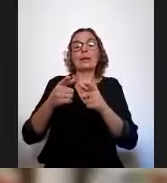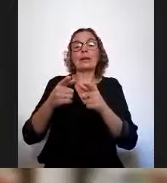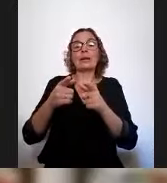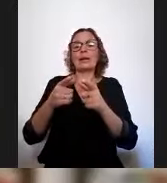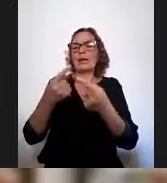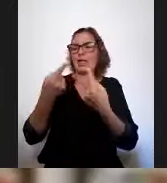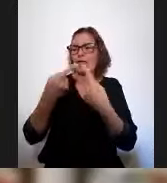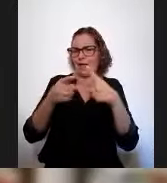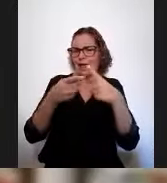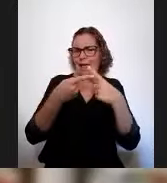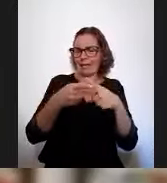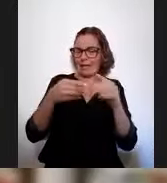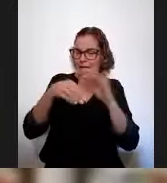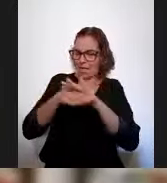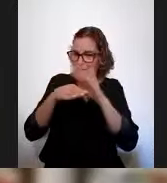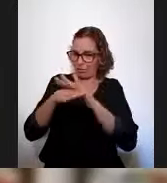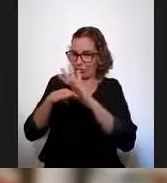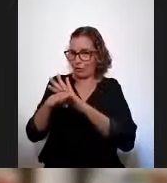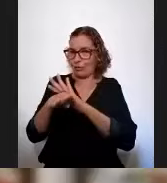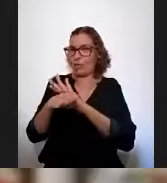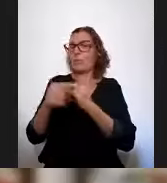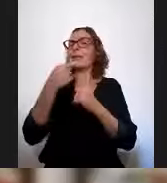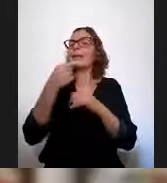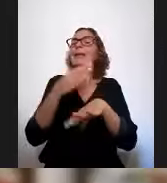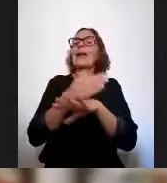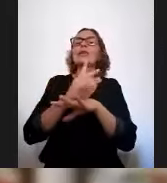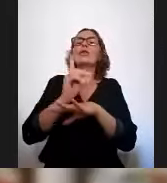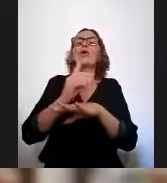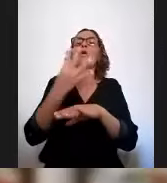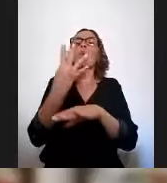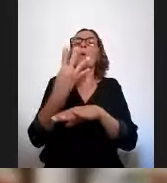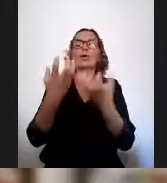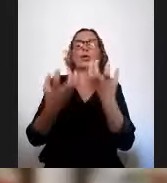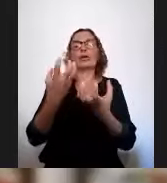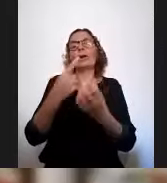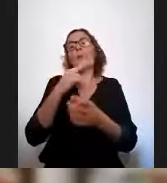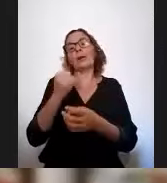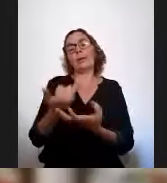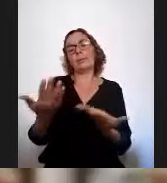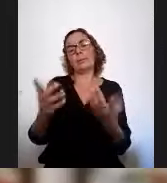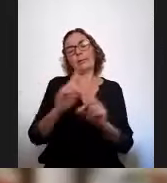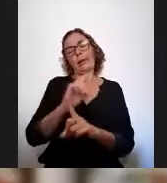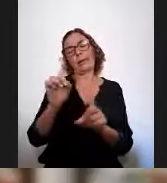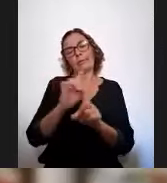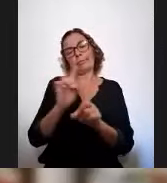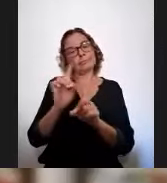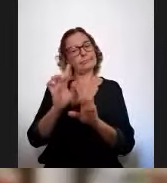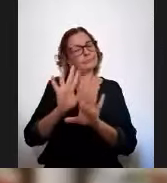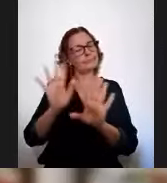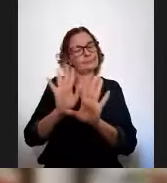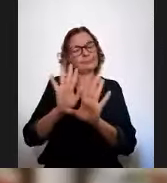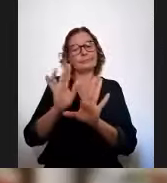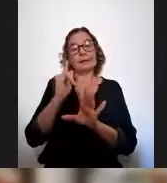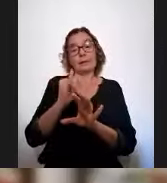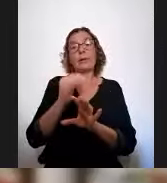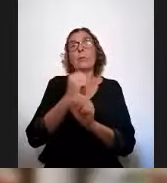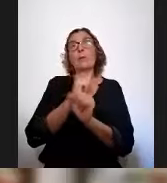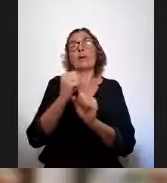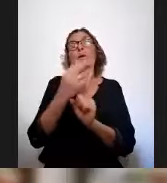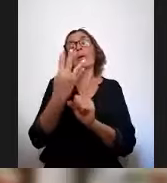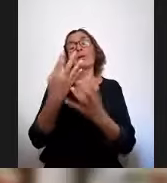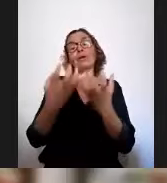interdisciplinario, es decir, como les comentaba antes, no pueden ser cuatro cocineros, ¿sí? Sí, puede ser cuatro cocineros,